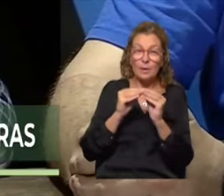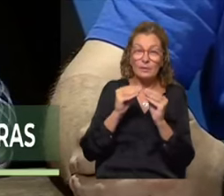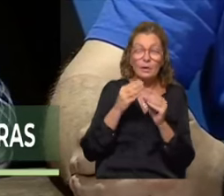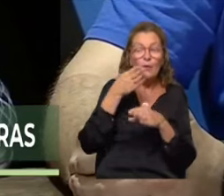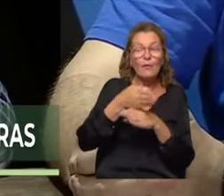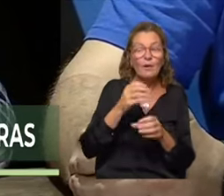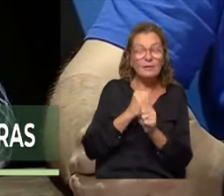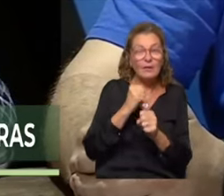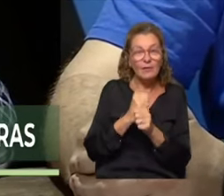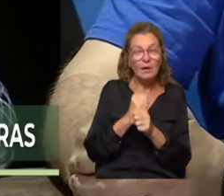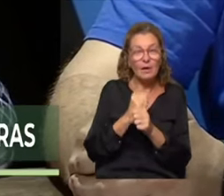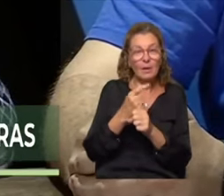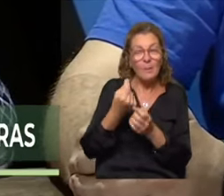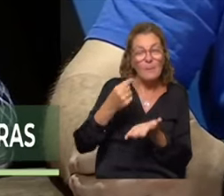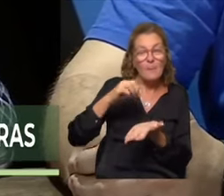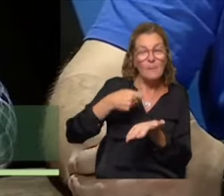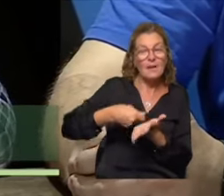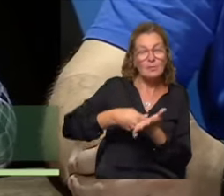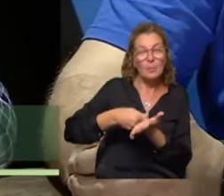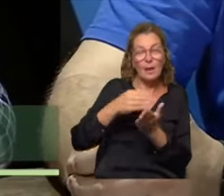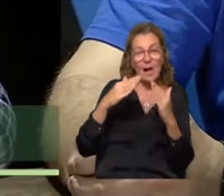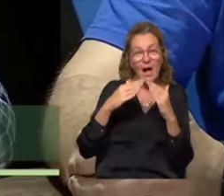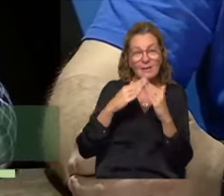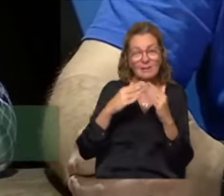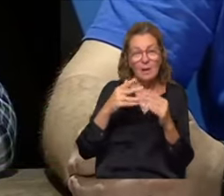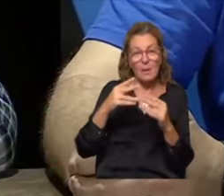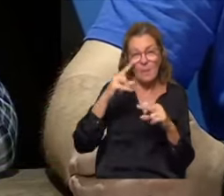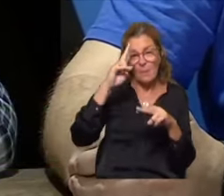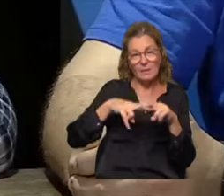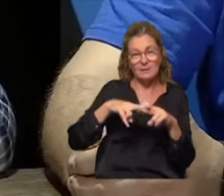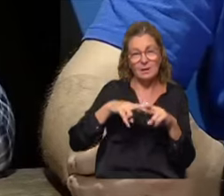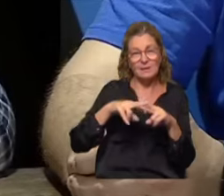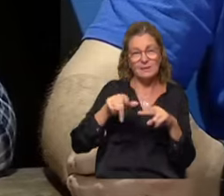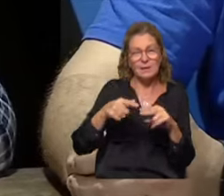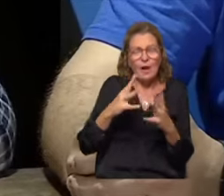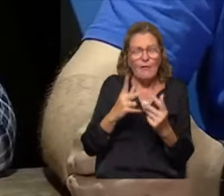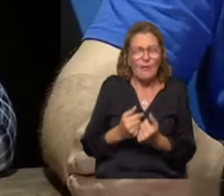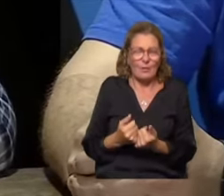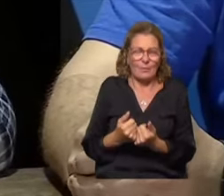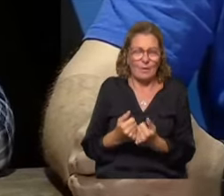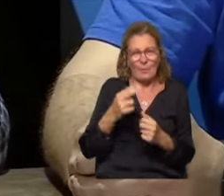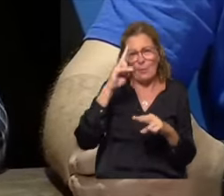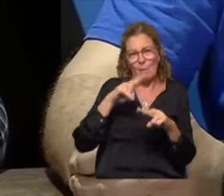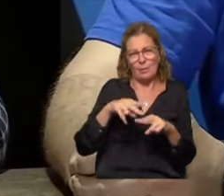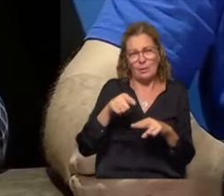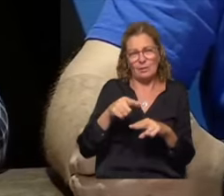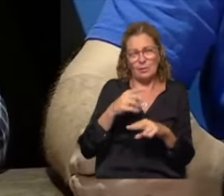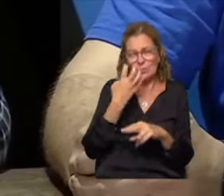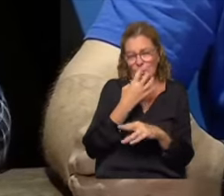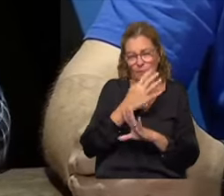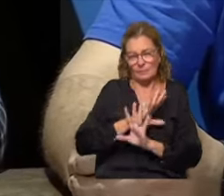trabajar, a traer el peso para su casa, y lo matan, y no solo lo matan de la manera que lo mataron, que es un reverendo